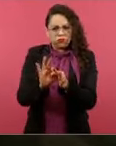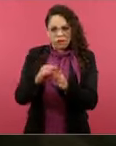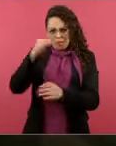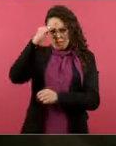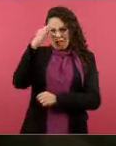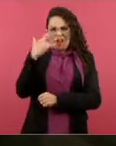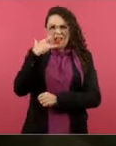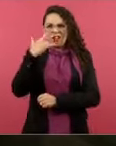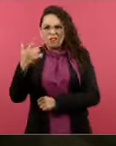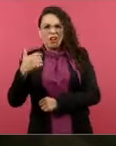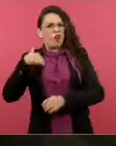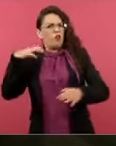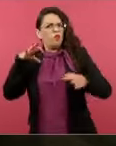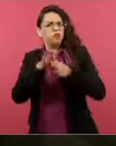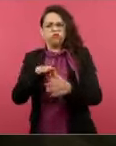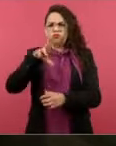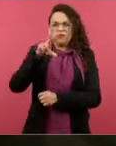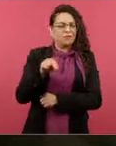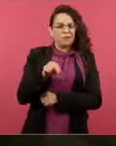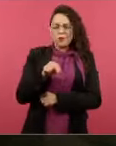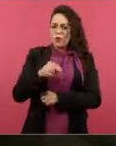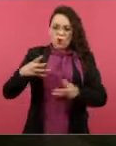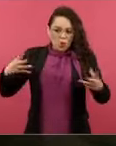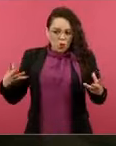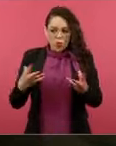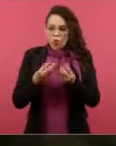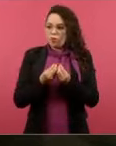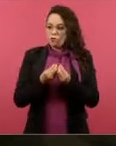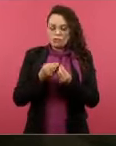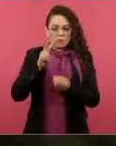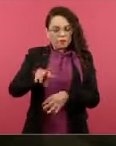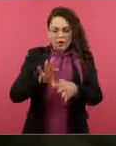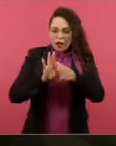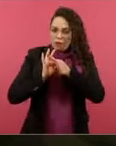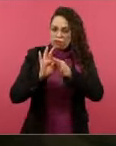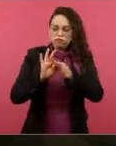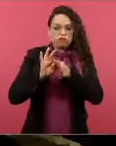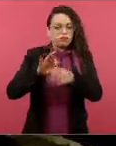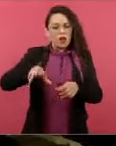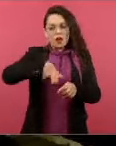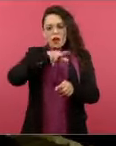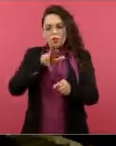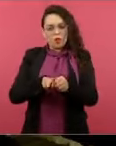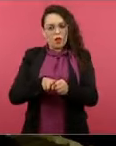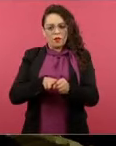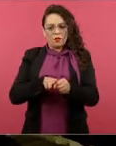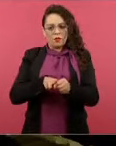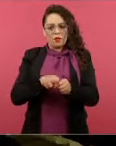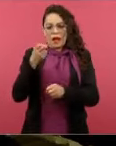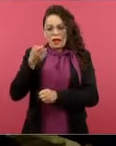entonces todos dependemos de esto y de ese equilibrio que haya, de esa simetría.